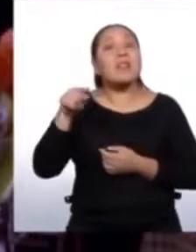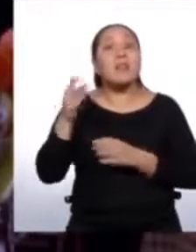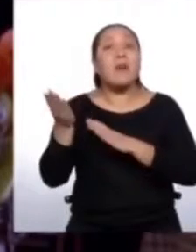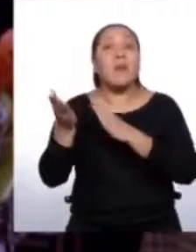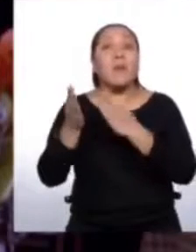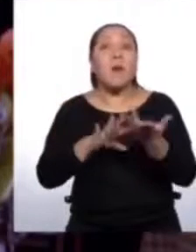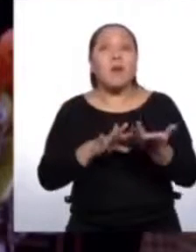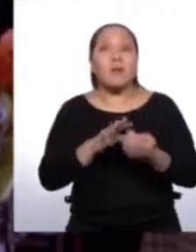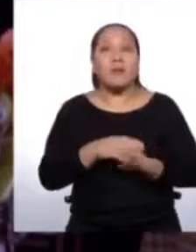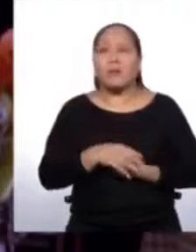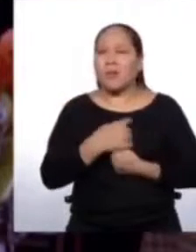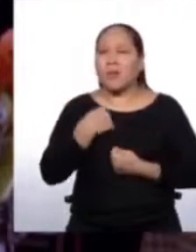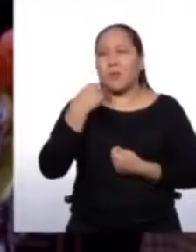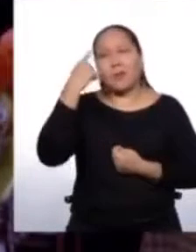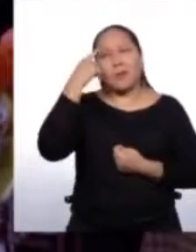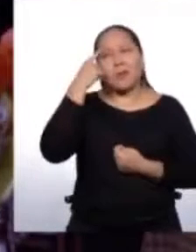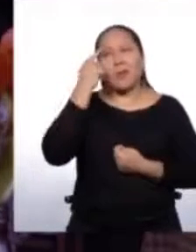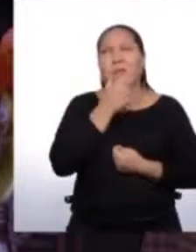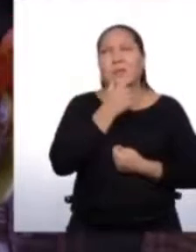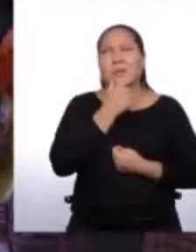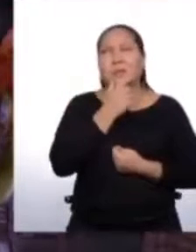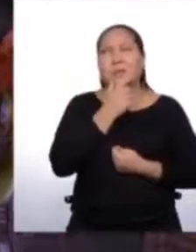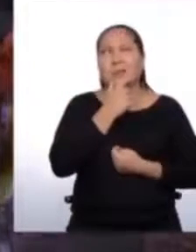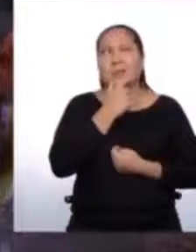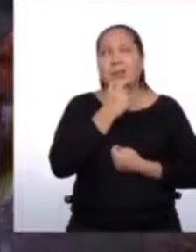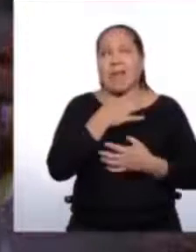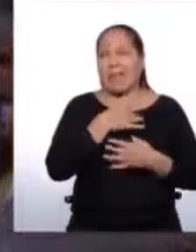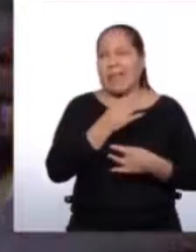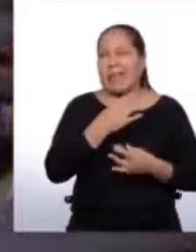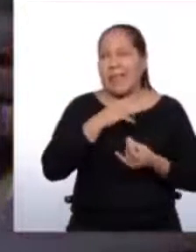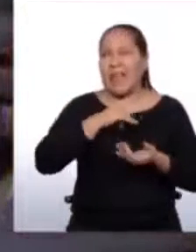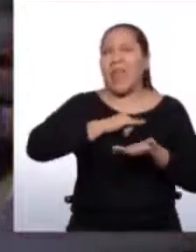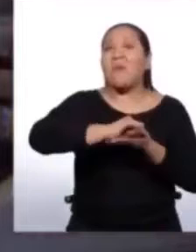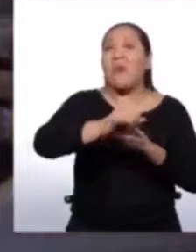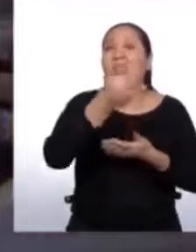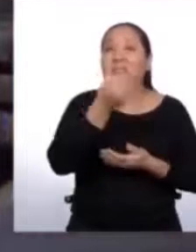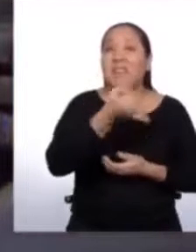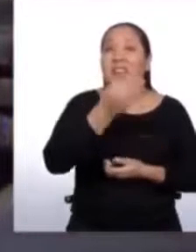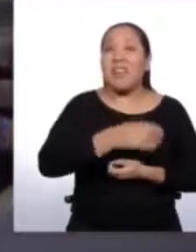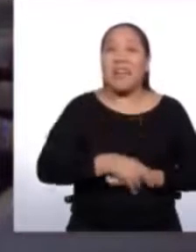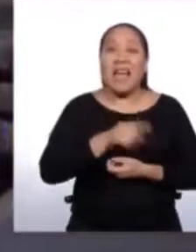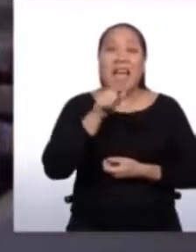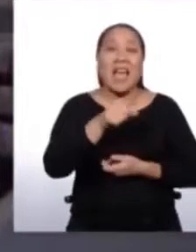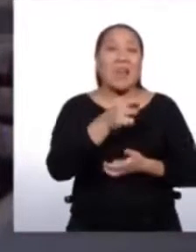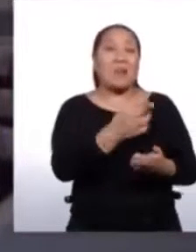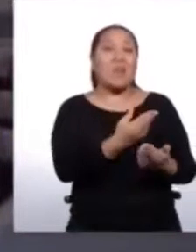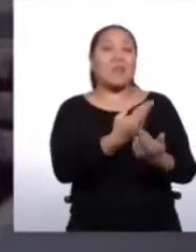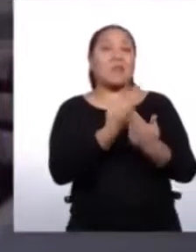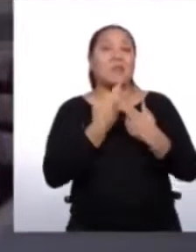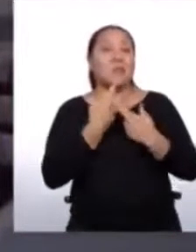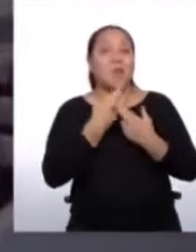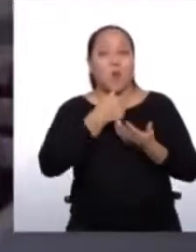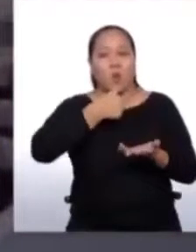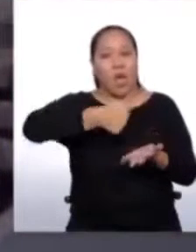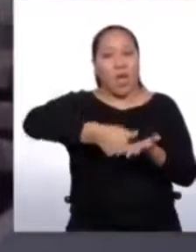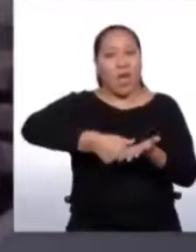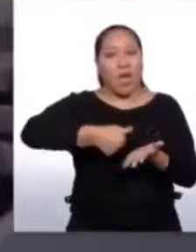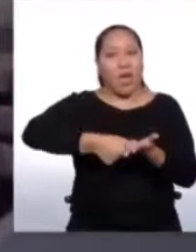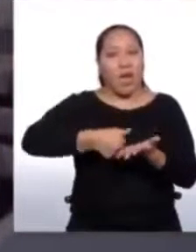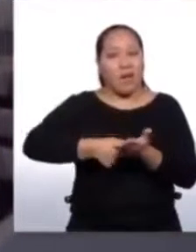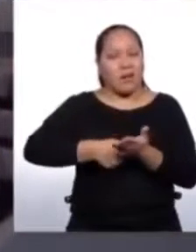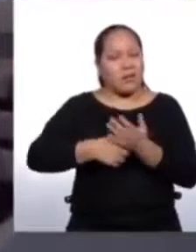se me ocurrió que sería interesante mandárselo. Yo no lo conocía, ¿no?, en ese momento. Me contestó con una carta